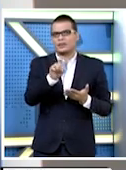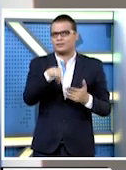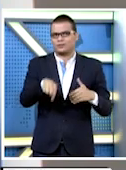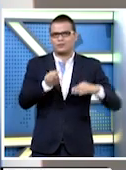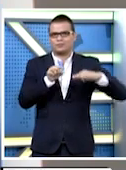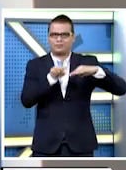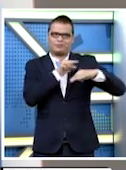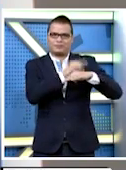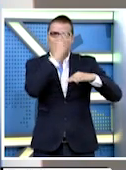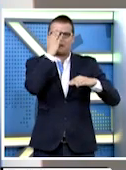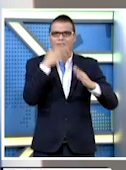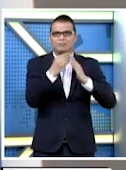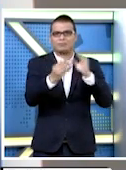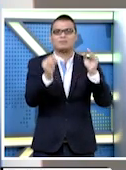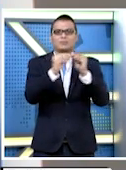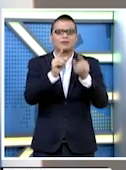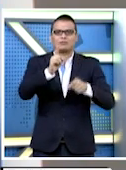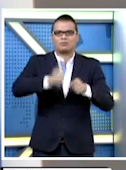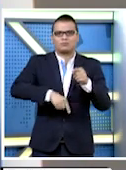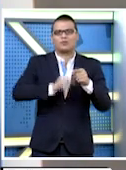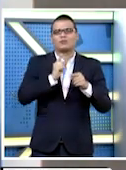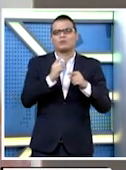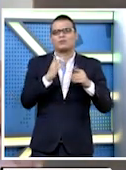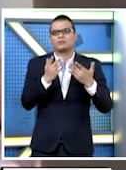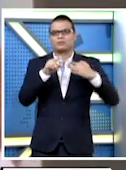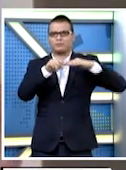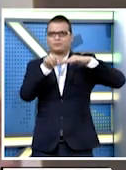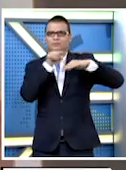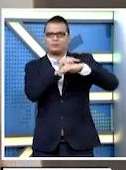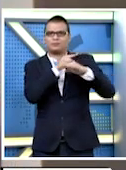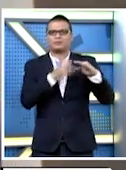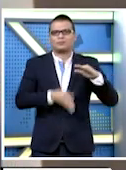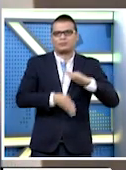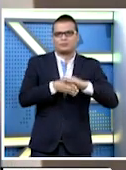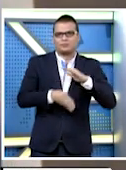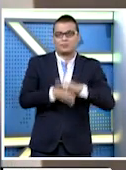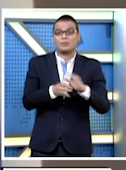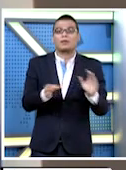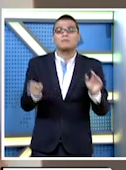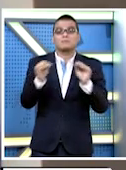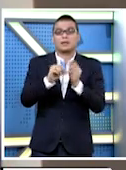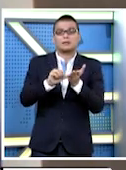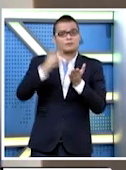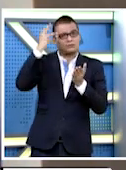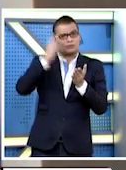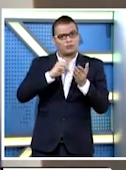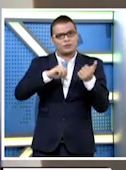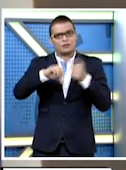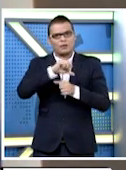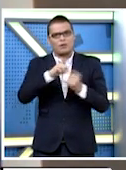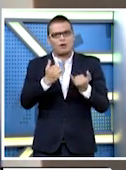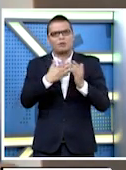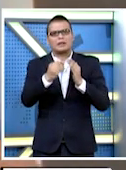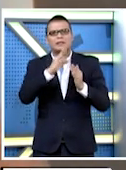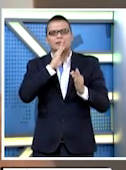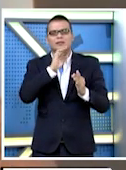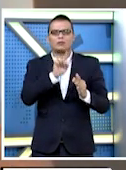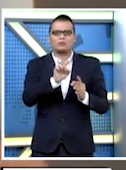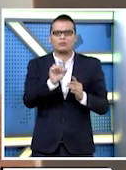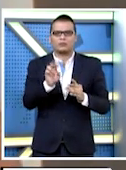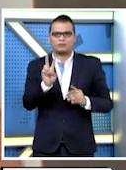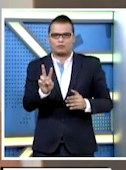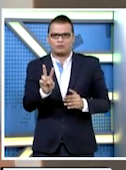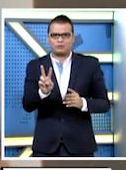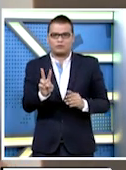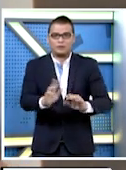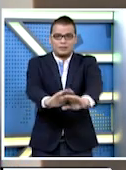podría salir porque se mantiene el pico y placa. Entonces, mantener, por eso es mucho más restrictivo efectivamente, porque se